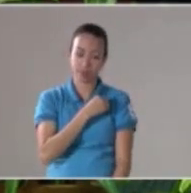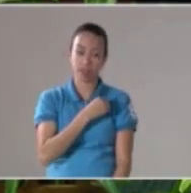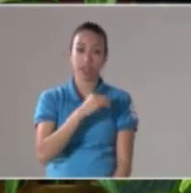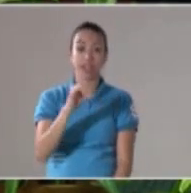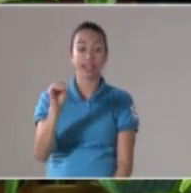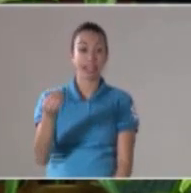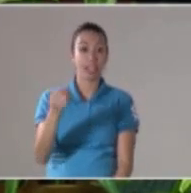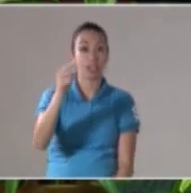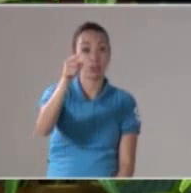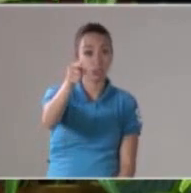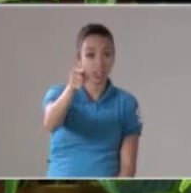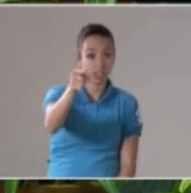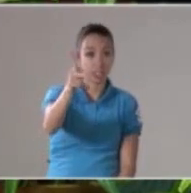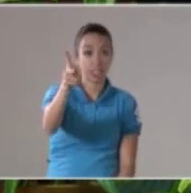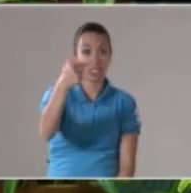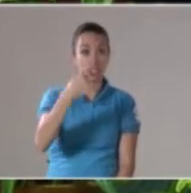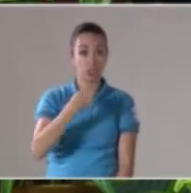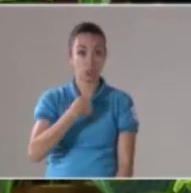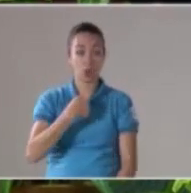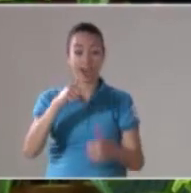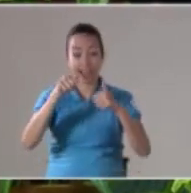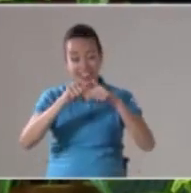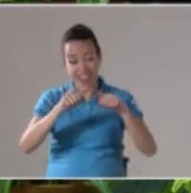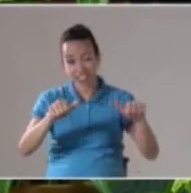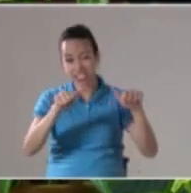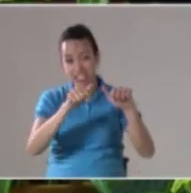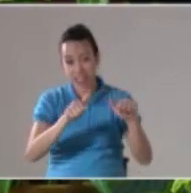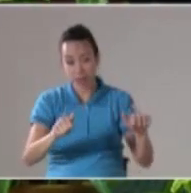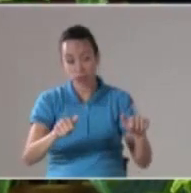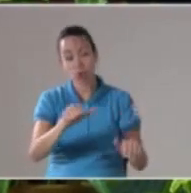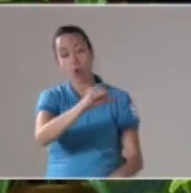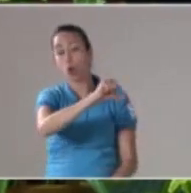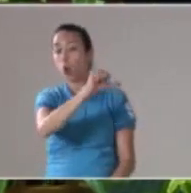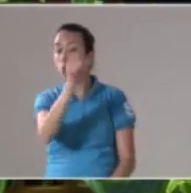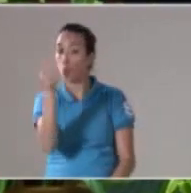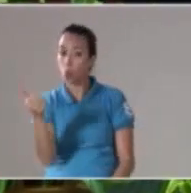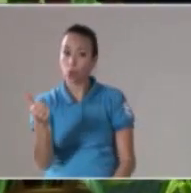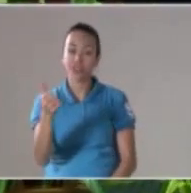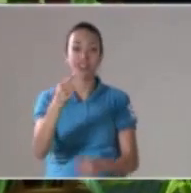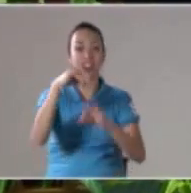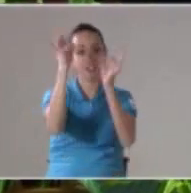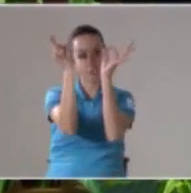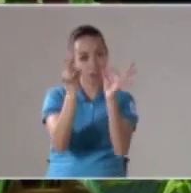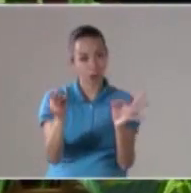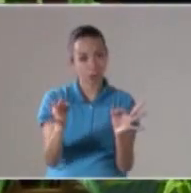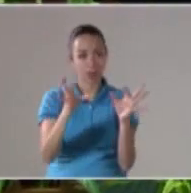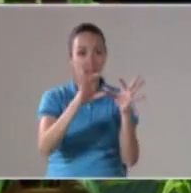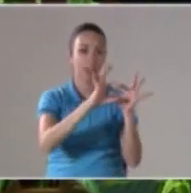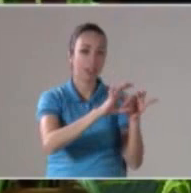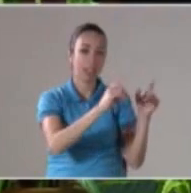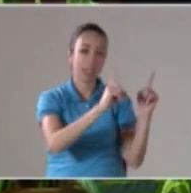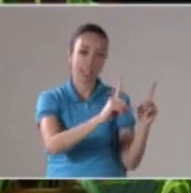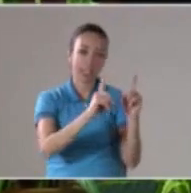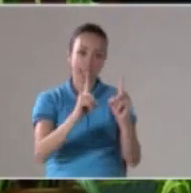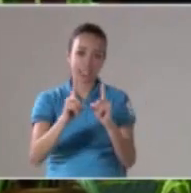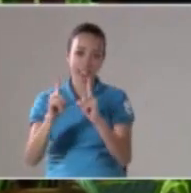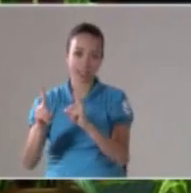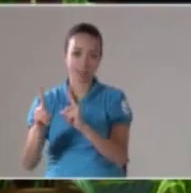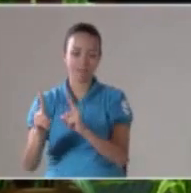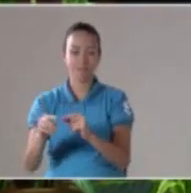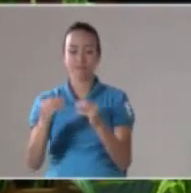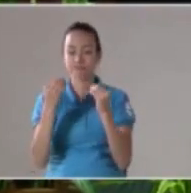que usted y yo analizáramos otra guianza bien tremenda, bien